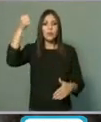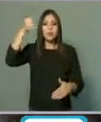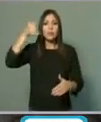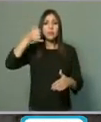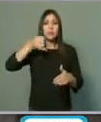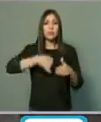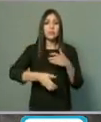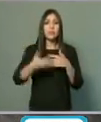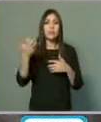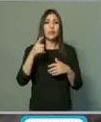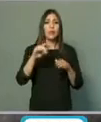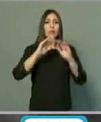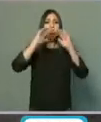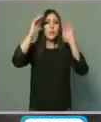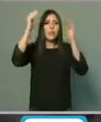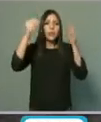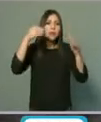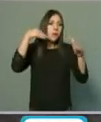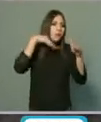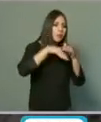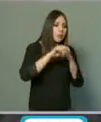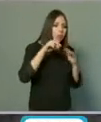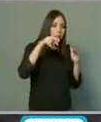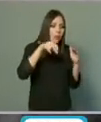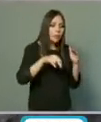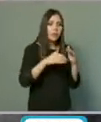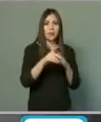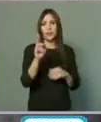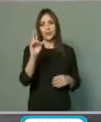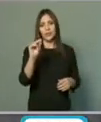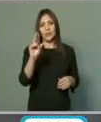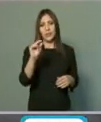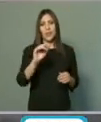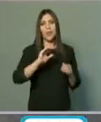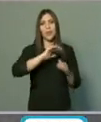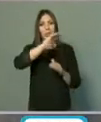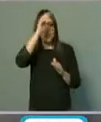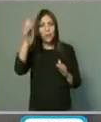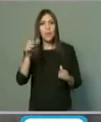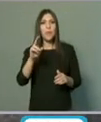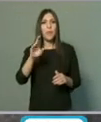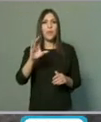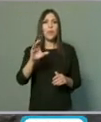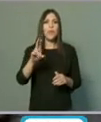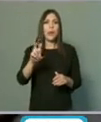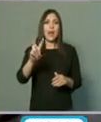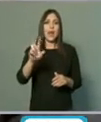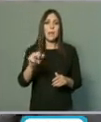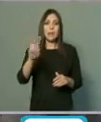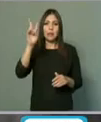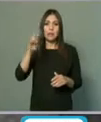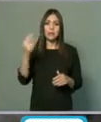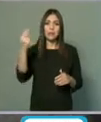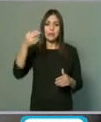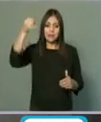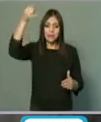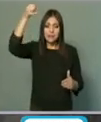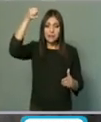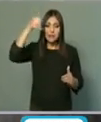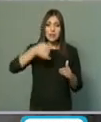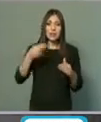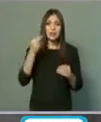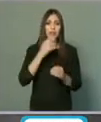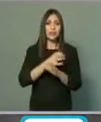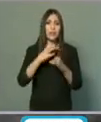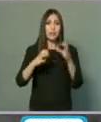No estamos hablando de una cuevita en la que te metes unos escalones y ya llegas. O sea, es una cueva que actualmente necesitaría equipo